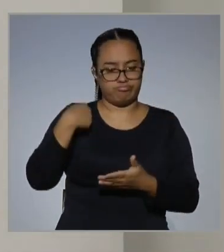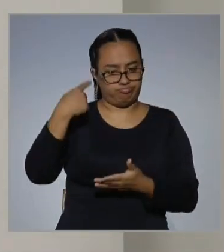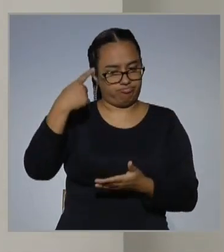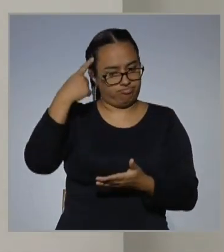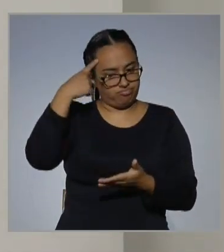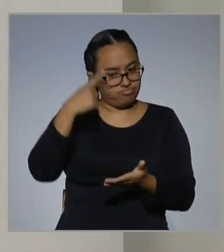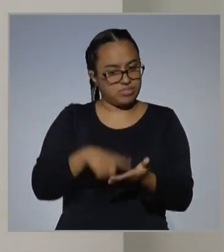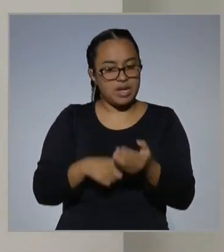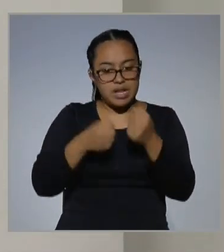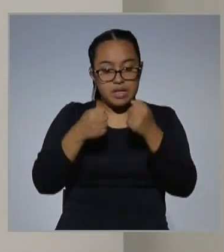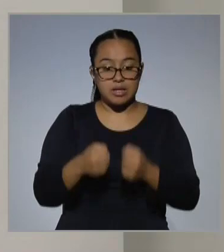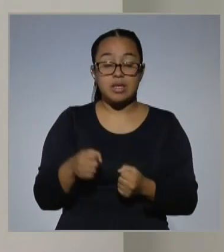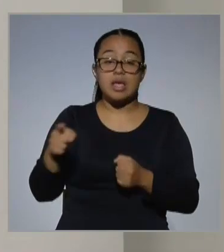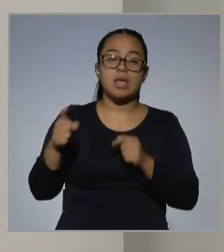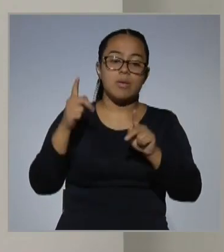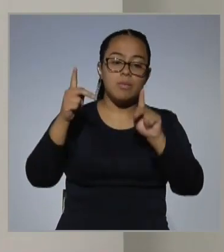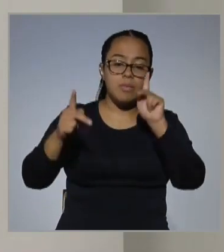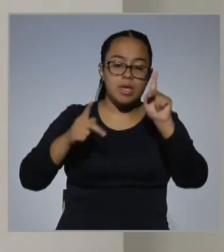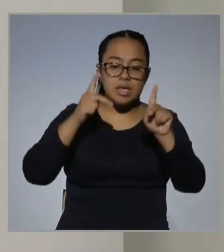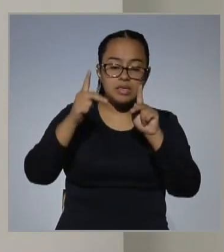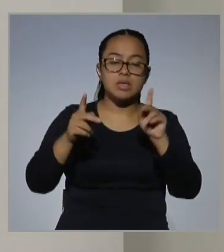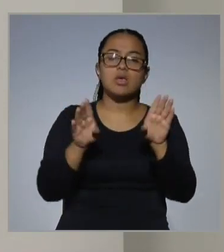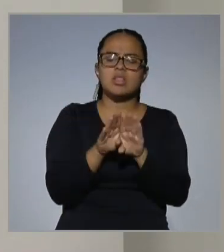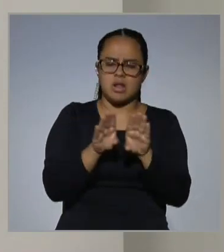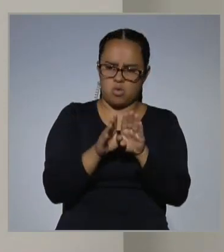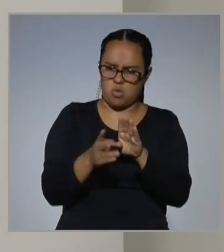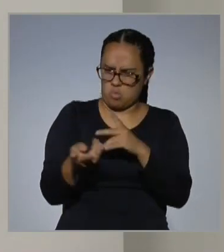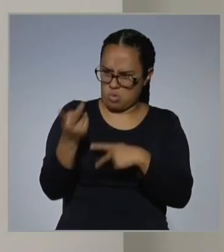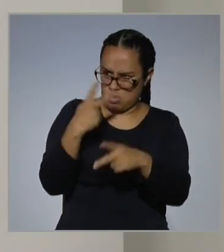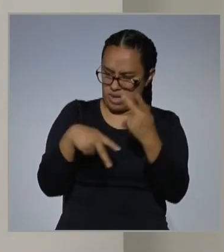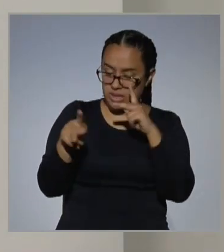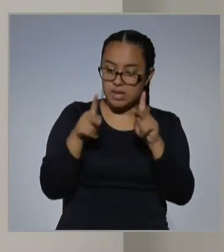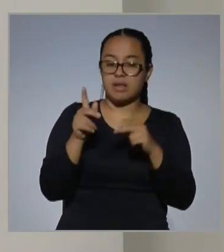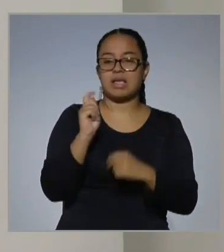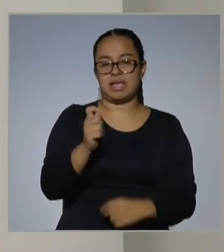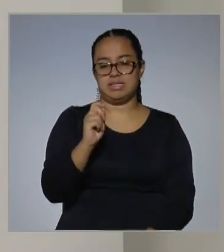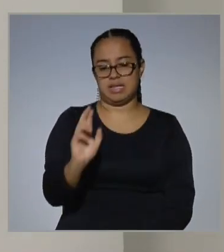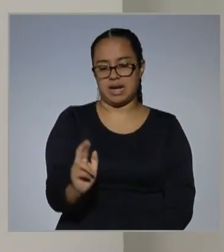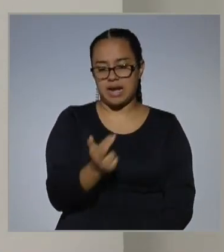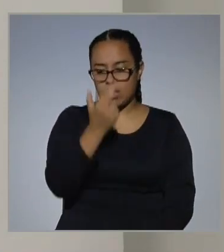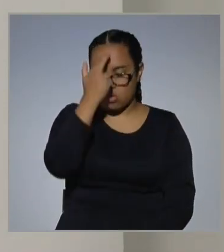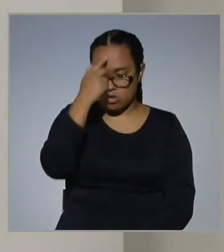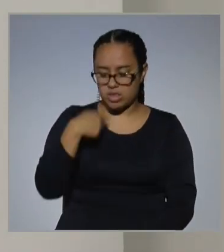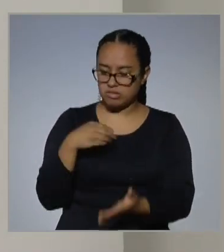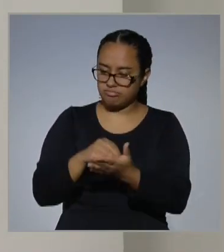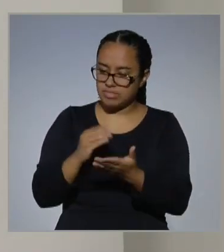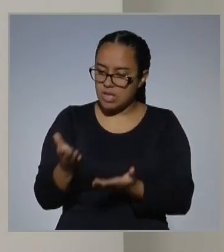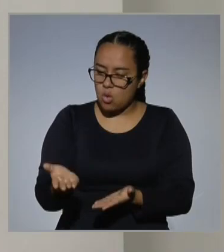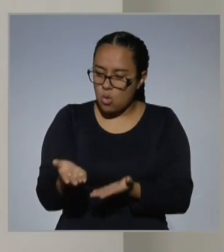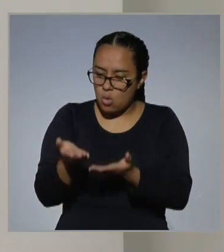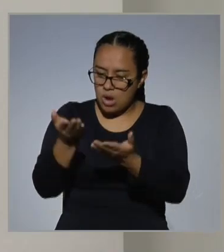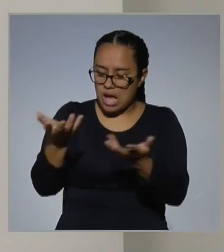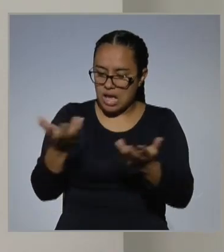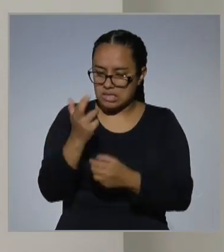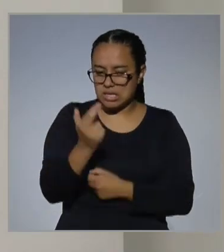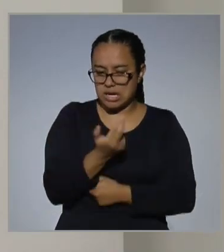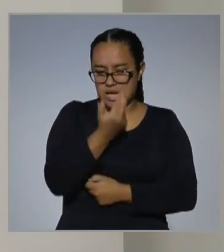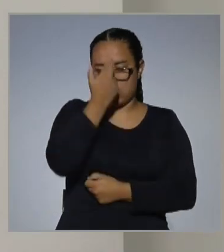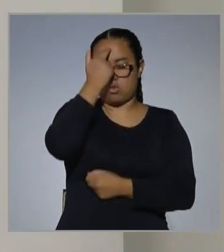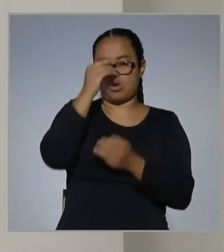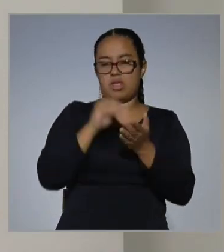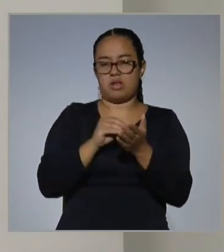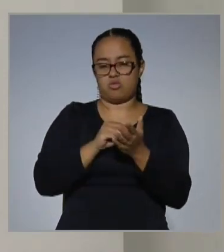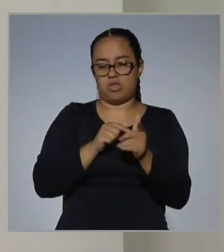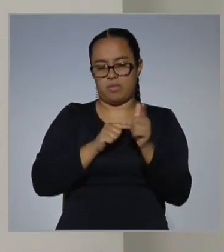que nos visitan en la medida en que los recordamos, en que les hacemos un homenaje. Entonces, y es muy